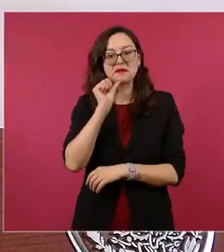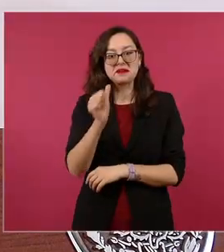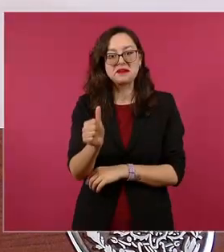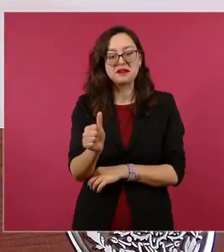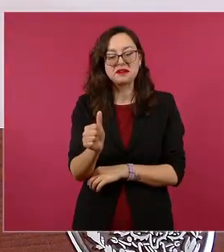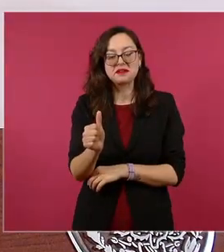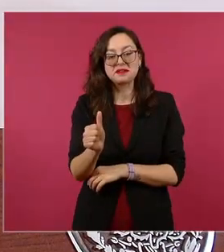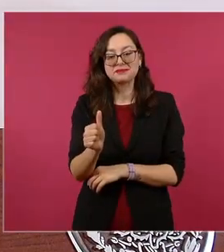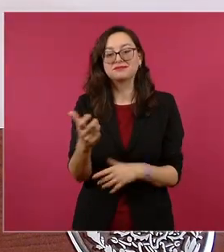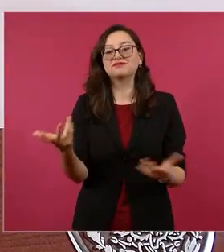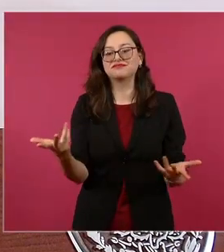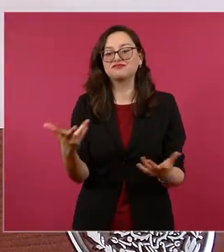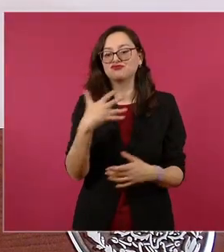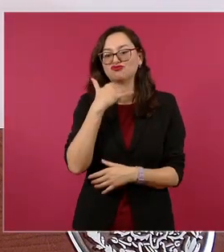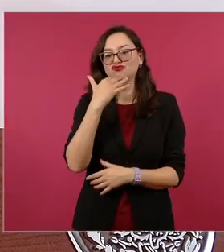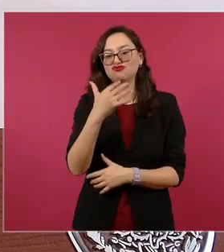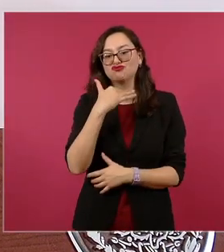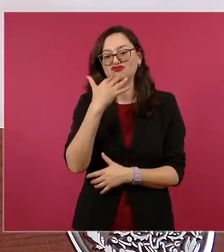¿No hay corrupción?